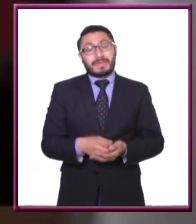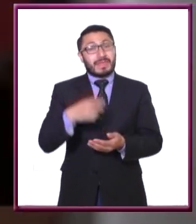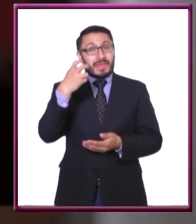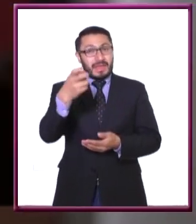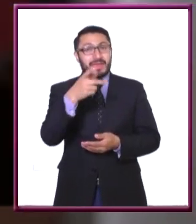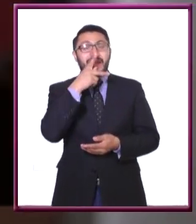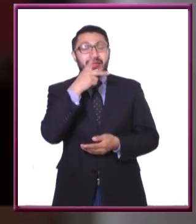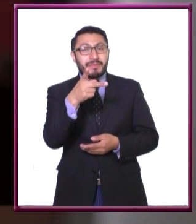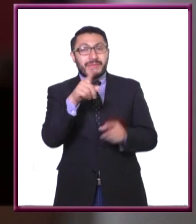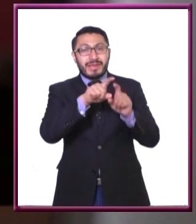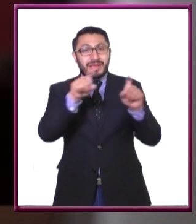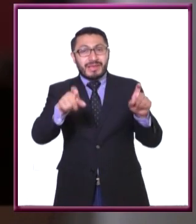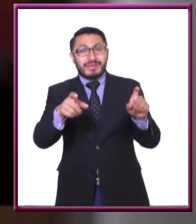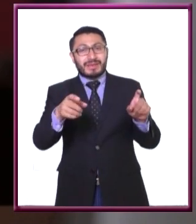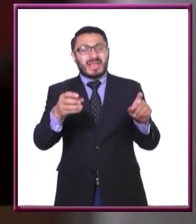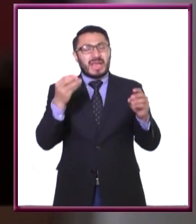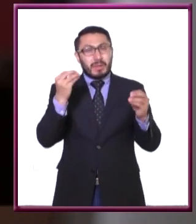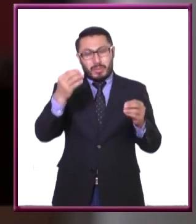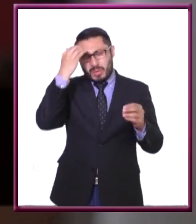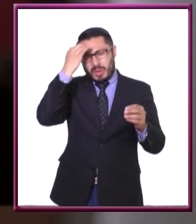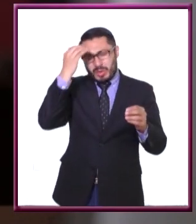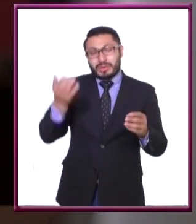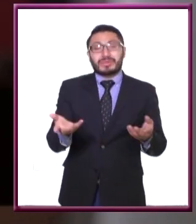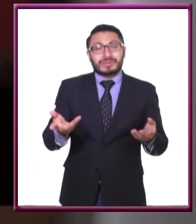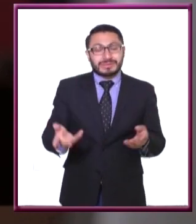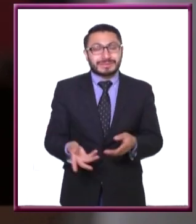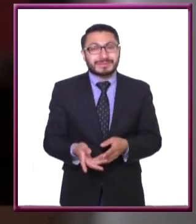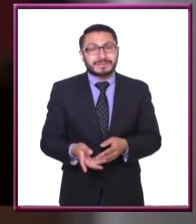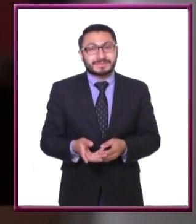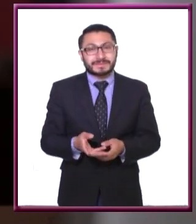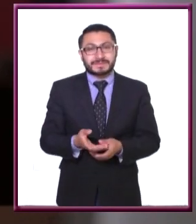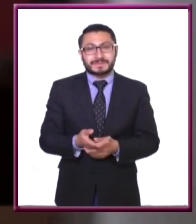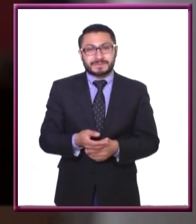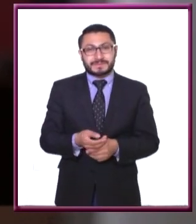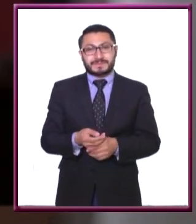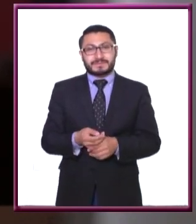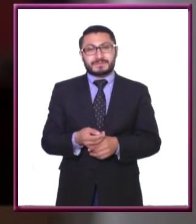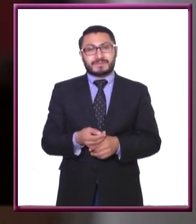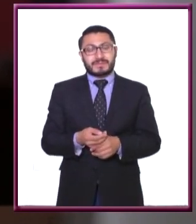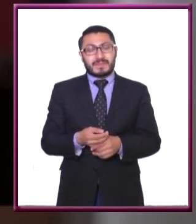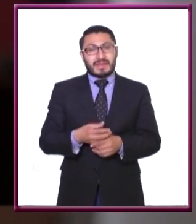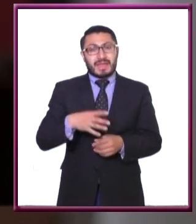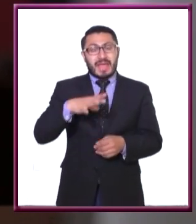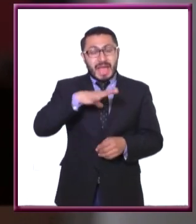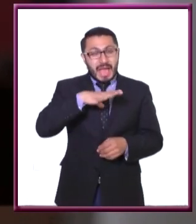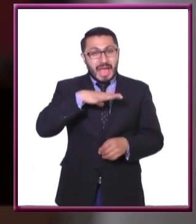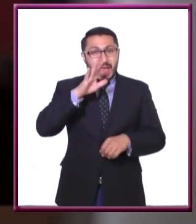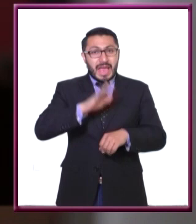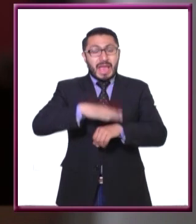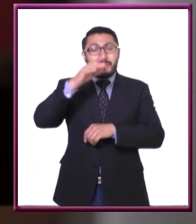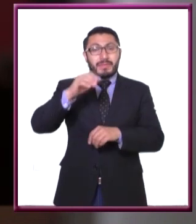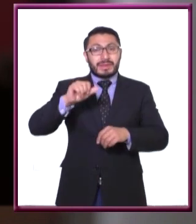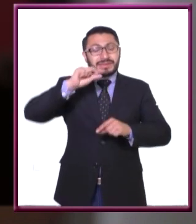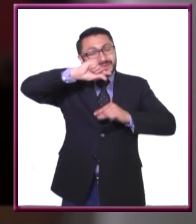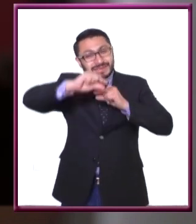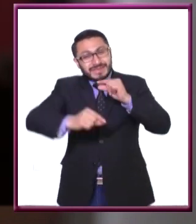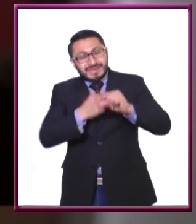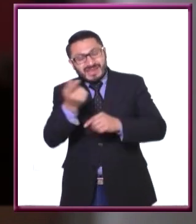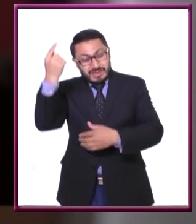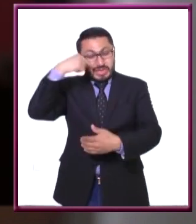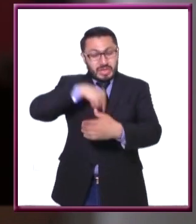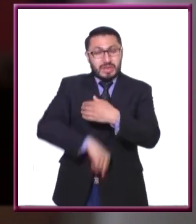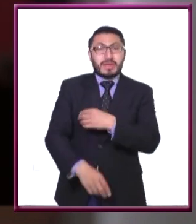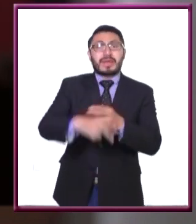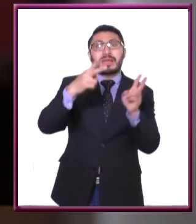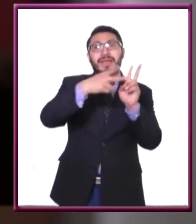Y esta frase se escucha mucho, que dice que hay más átomos en el